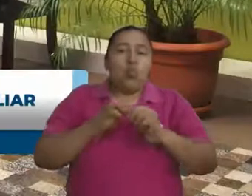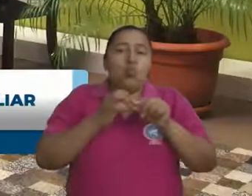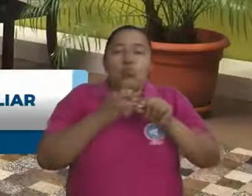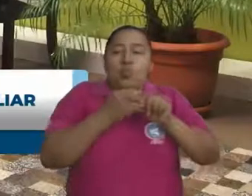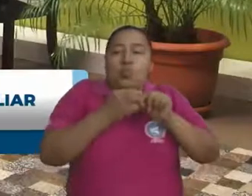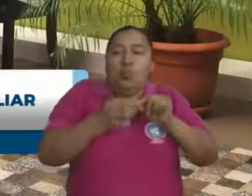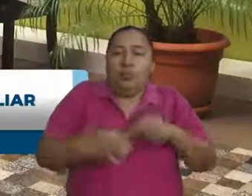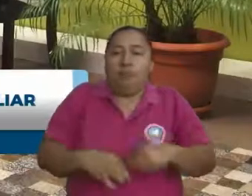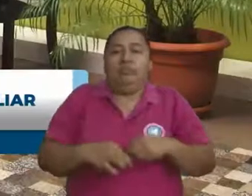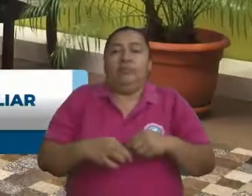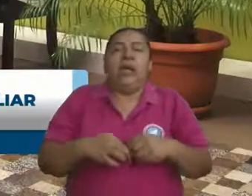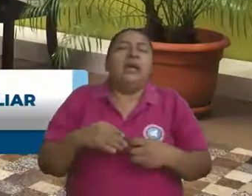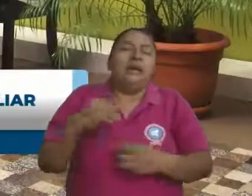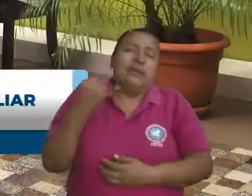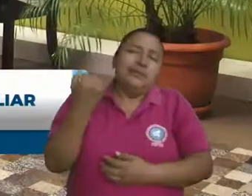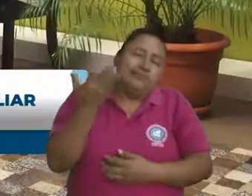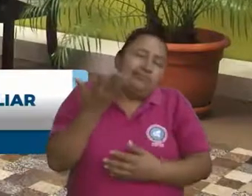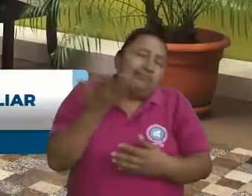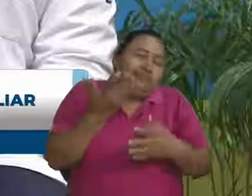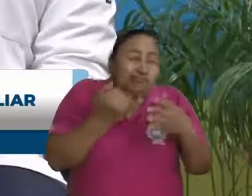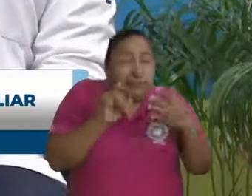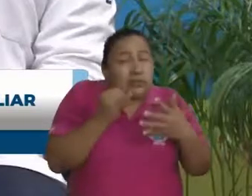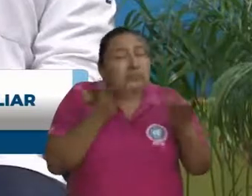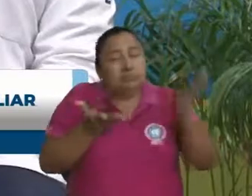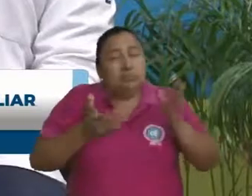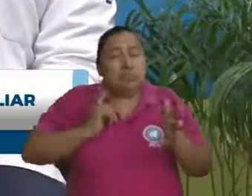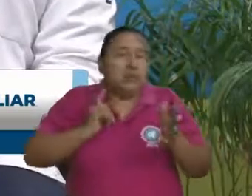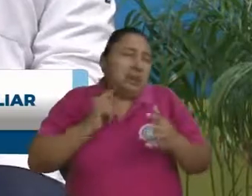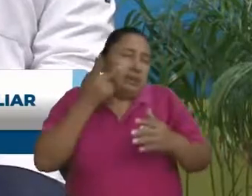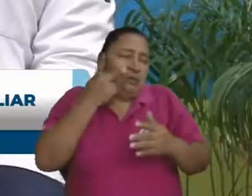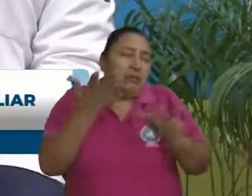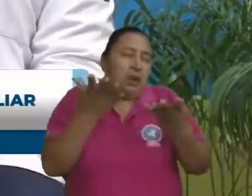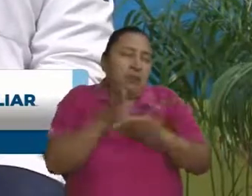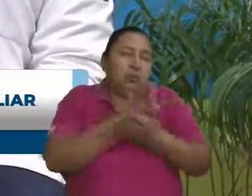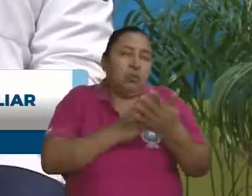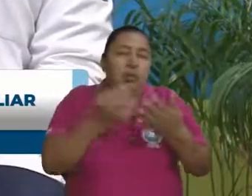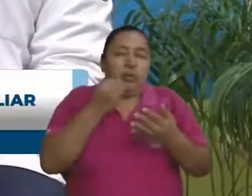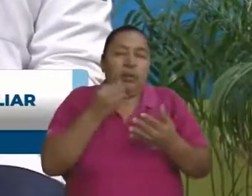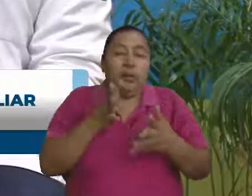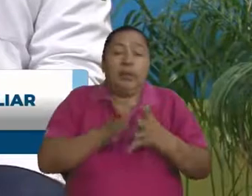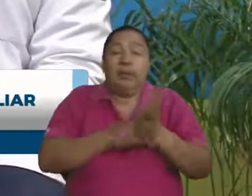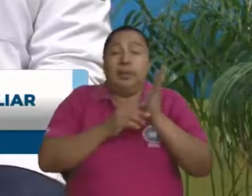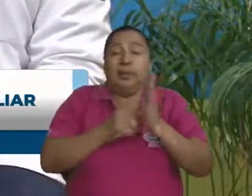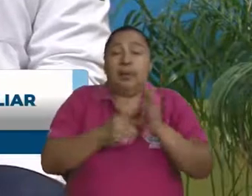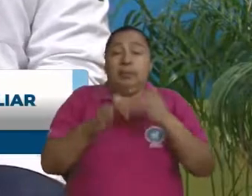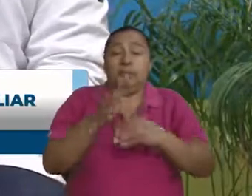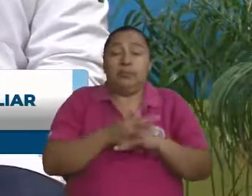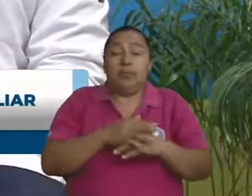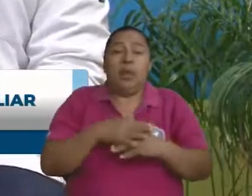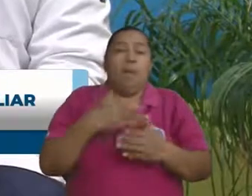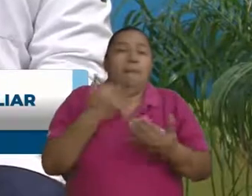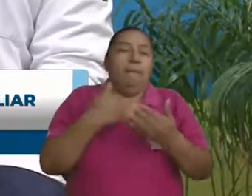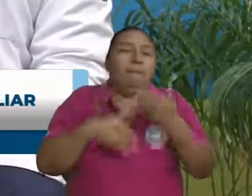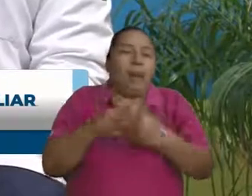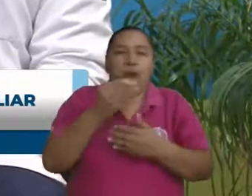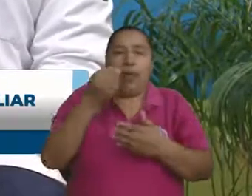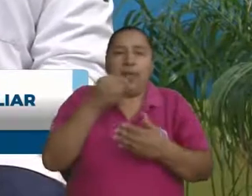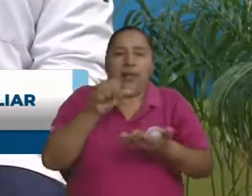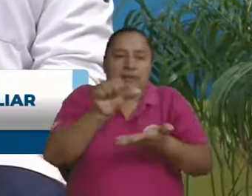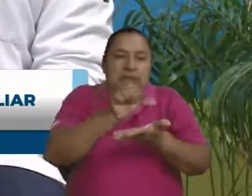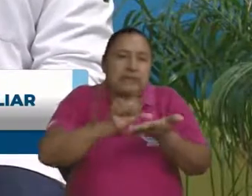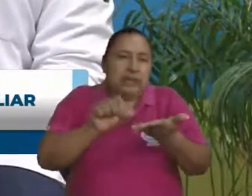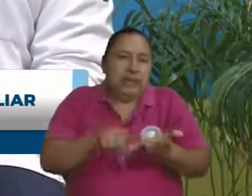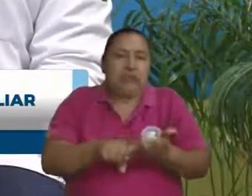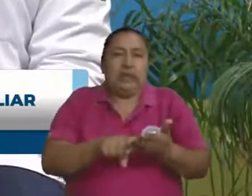con, principalmente creo yo, con el tipo de alimento. Mientras más alimentos ricos en colesterol o ricos